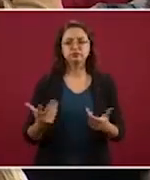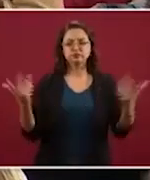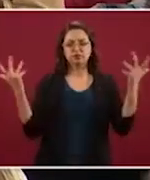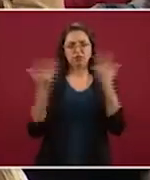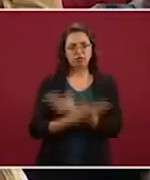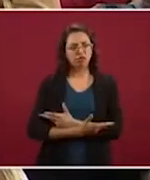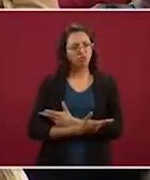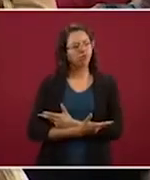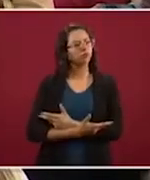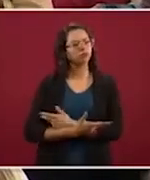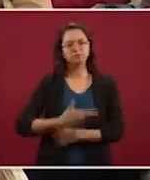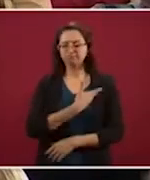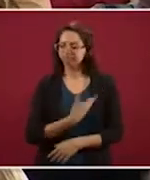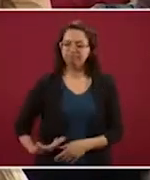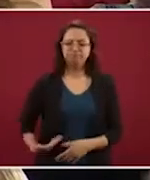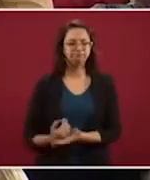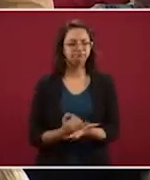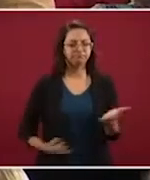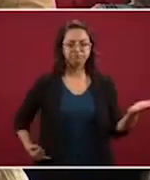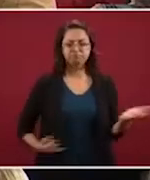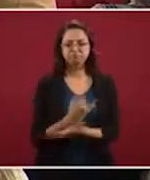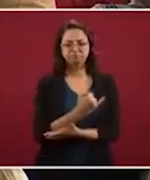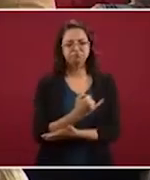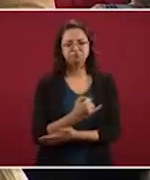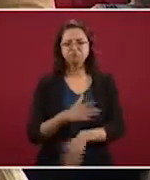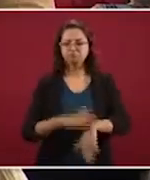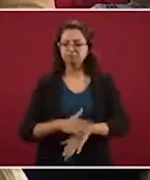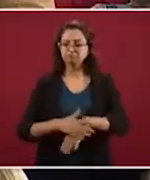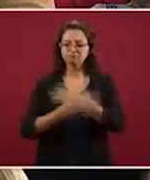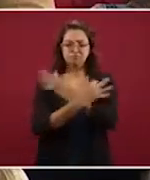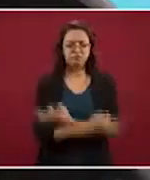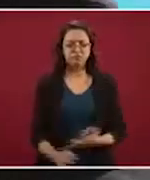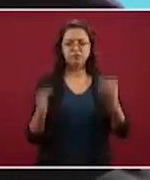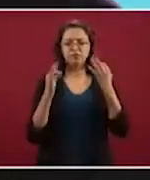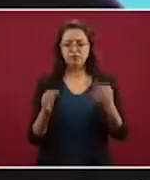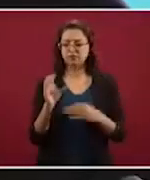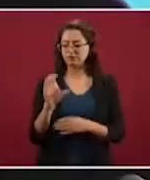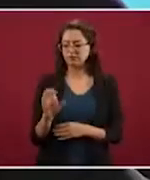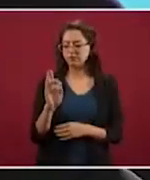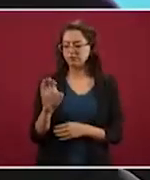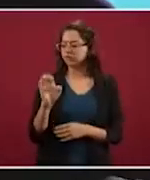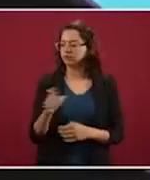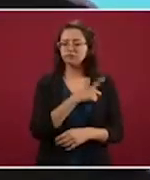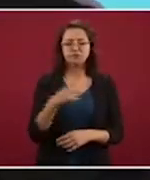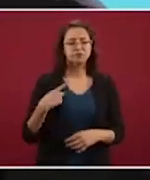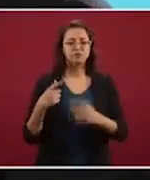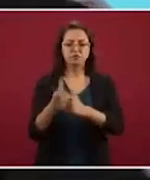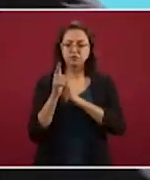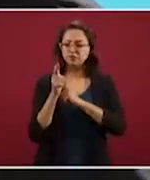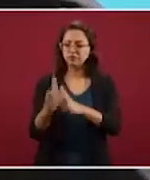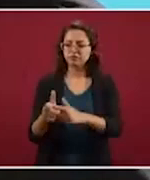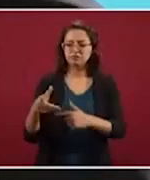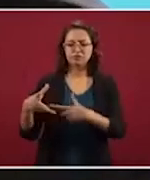importante decisión de establecer públicamente que la CFE debe seguir generando